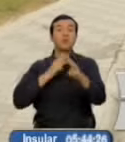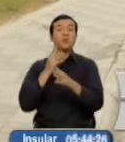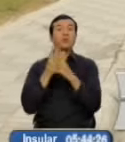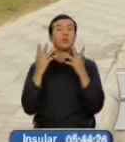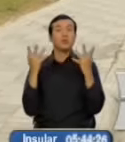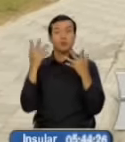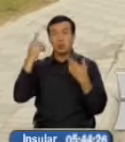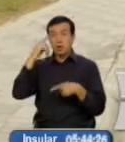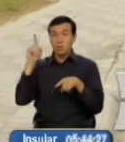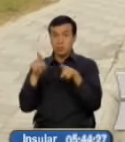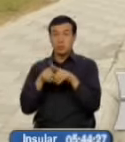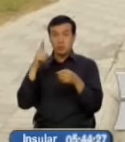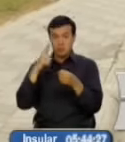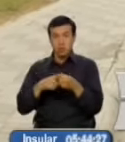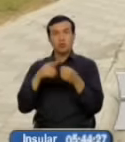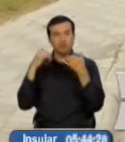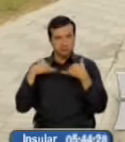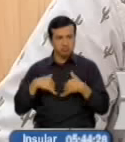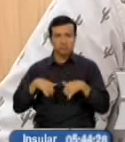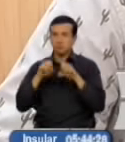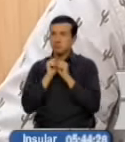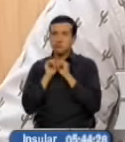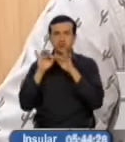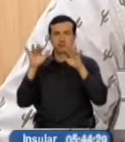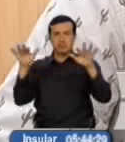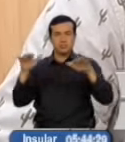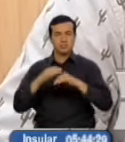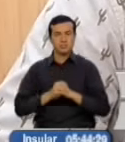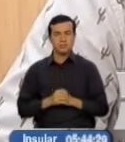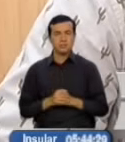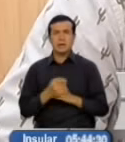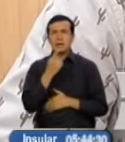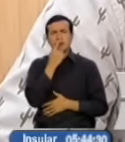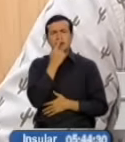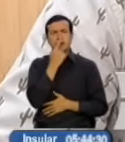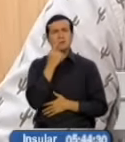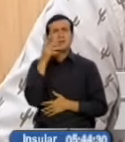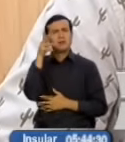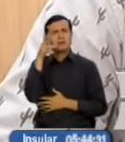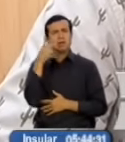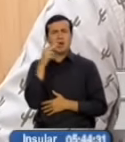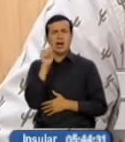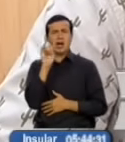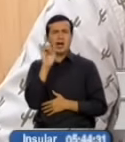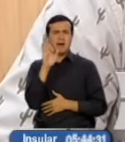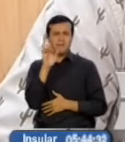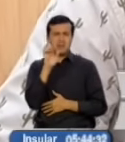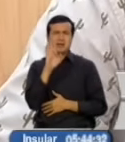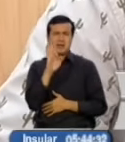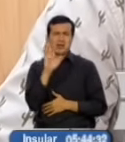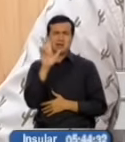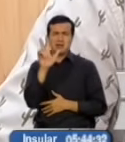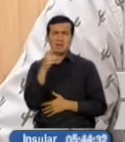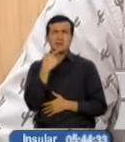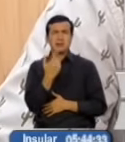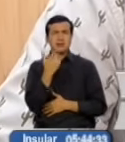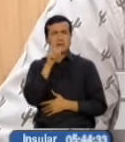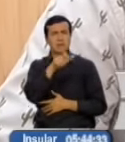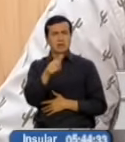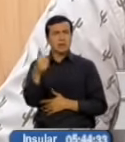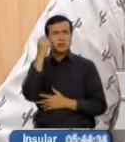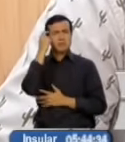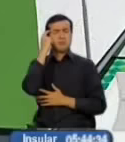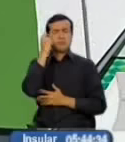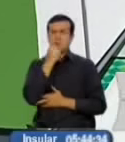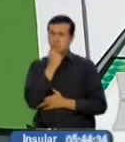consensuó en Quito aún dará de qué hablar. Lo interesante del Hábitat 3 es que los gobiernos se sienten a pensar el tipo de ciudades que